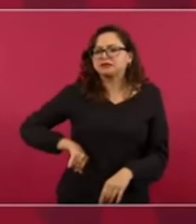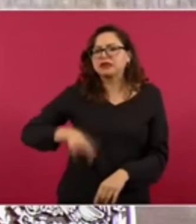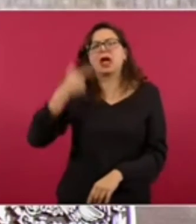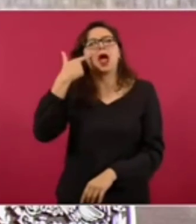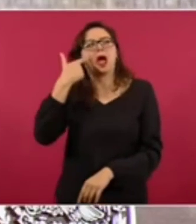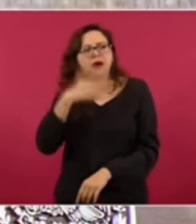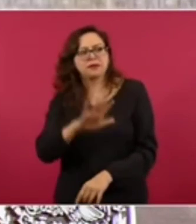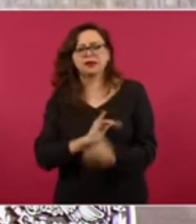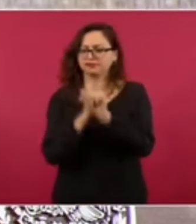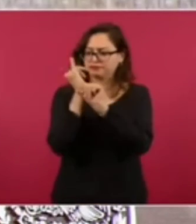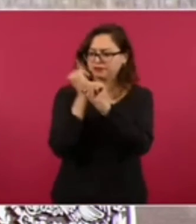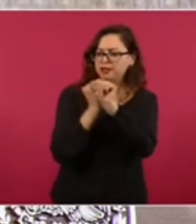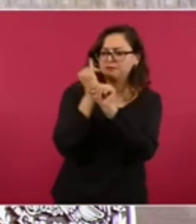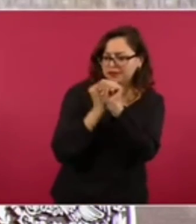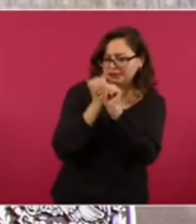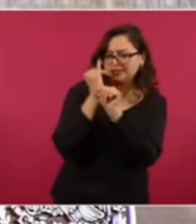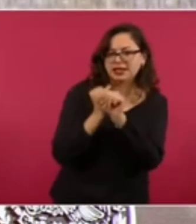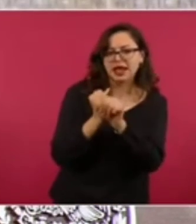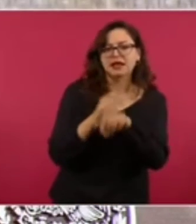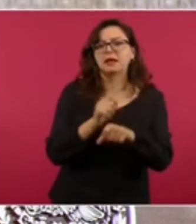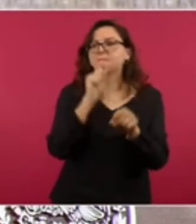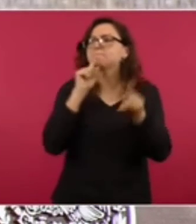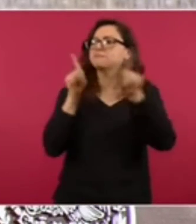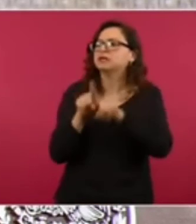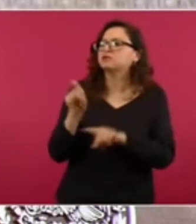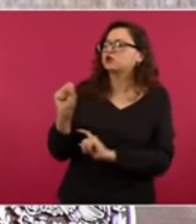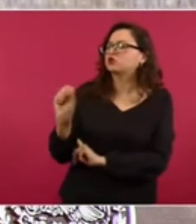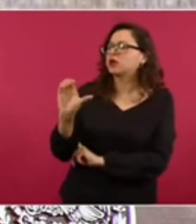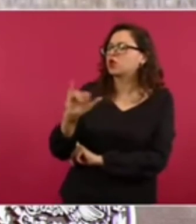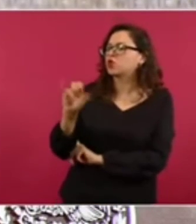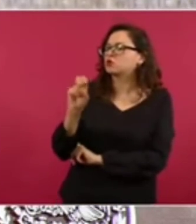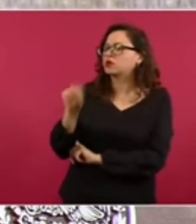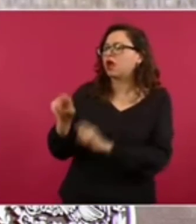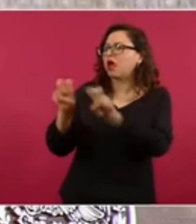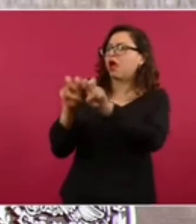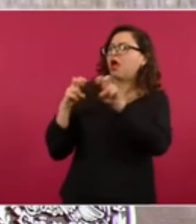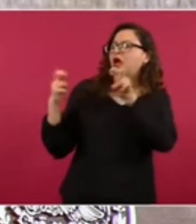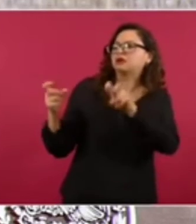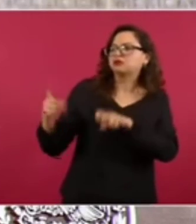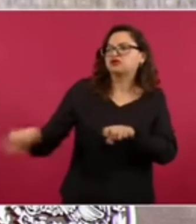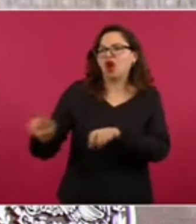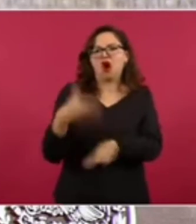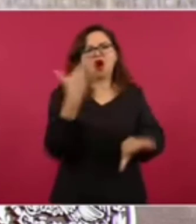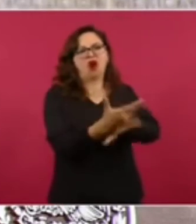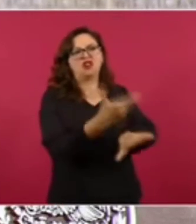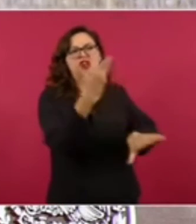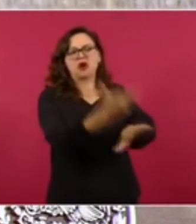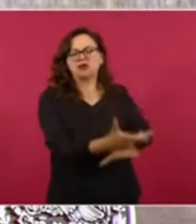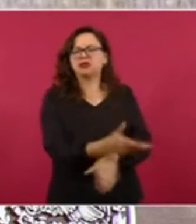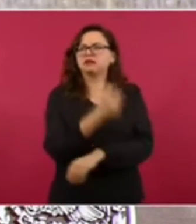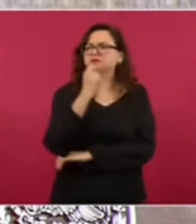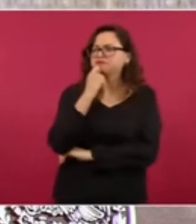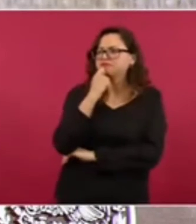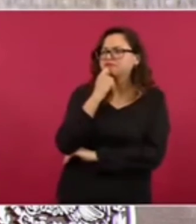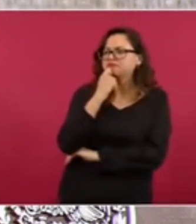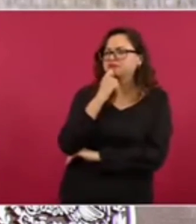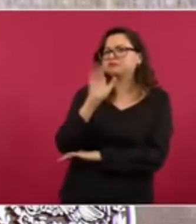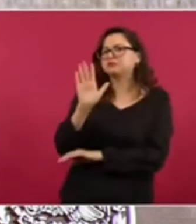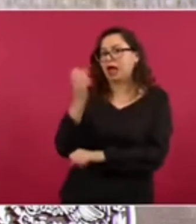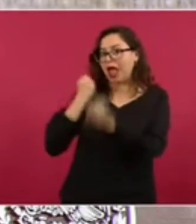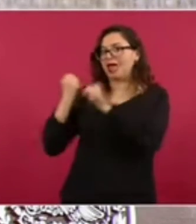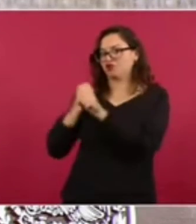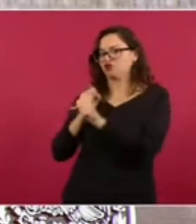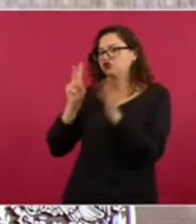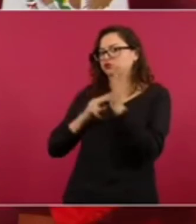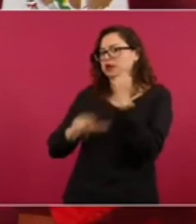Eso sería para pasado mañana. Lo vemos. Es un buen tema por